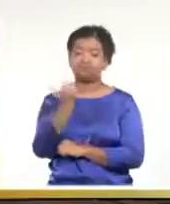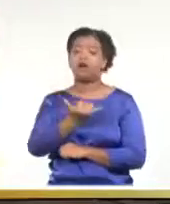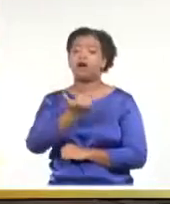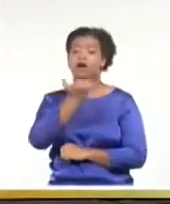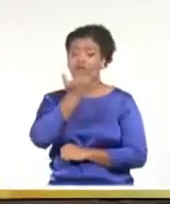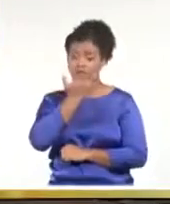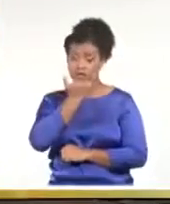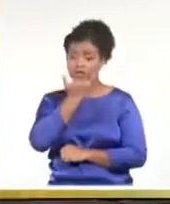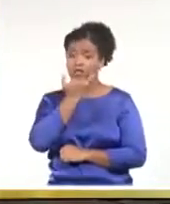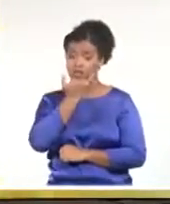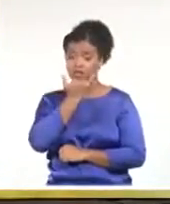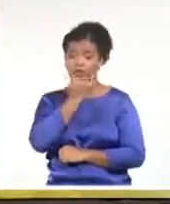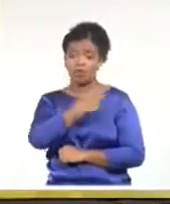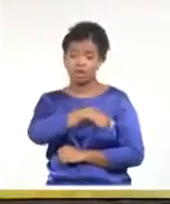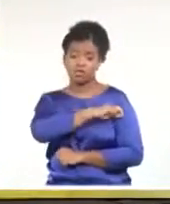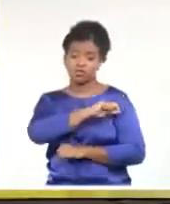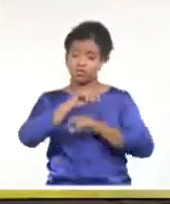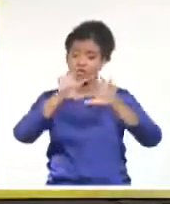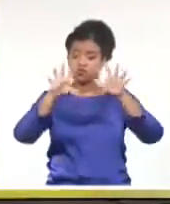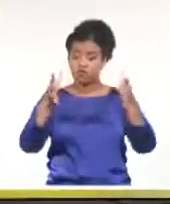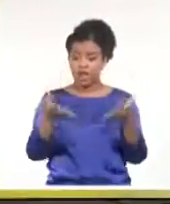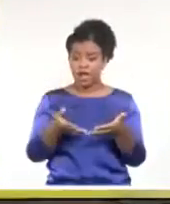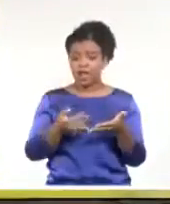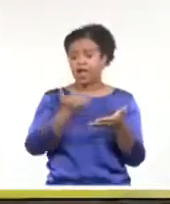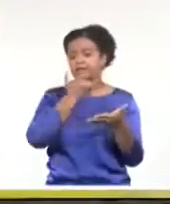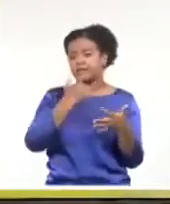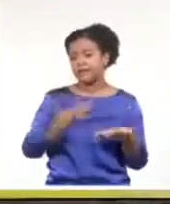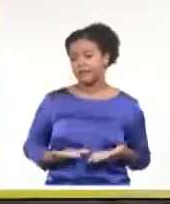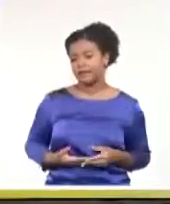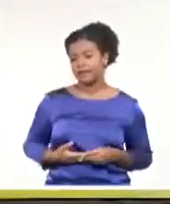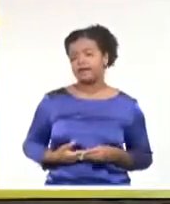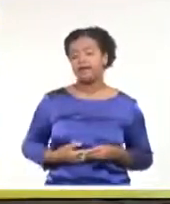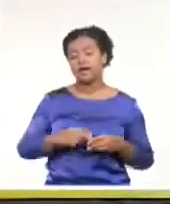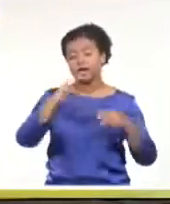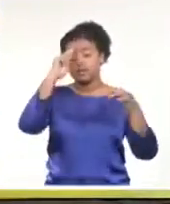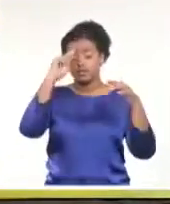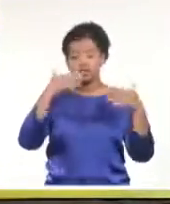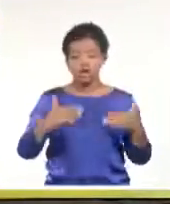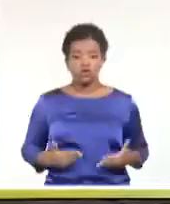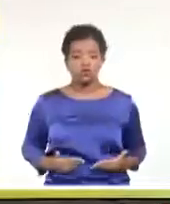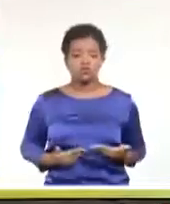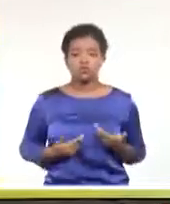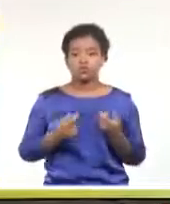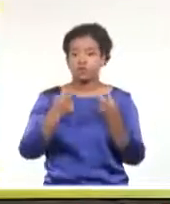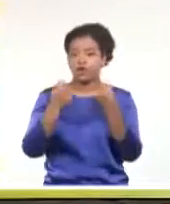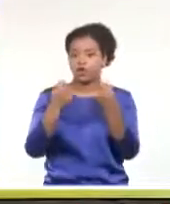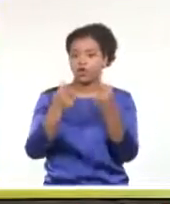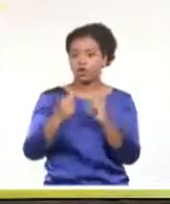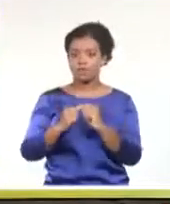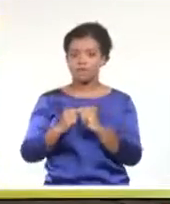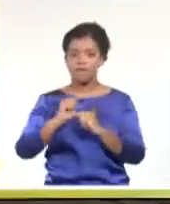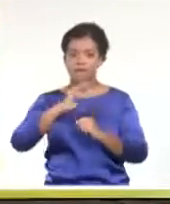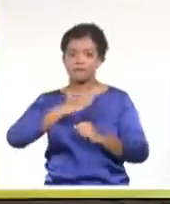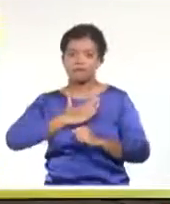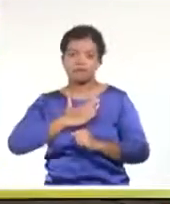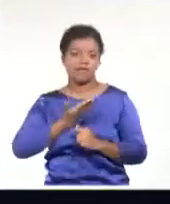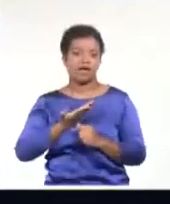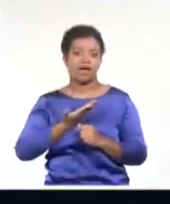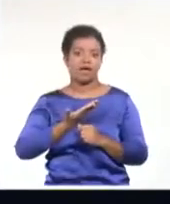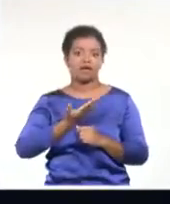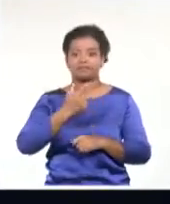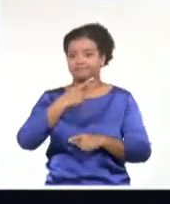la salud, seguridad y entorno natural hasta nuestras economías, propiedades e